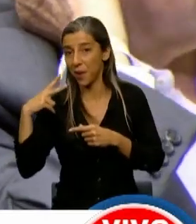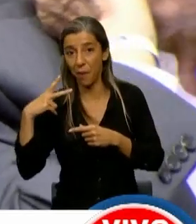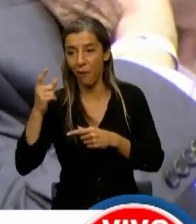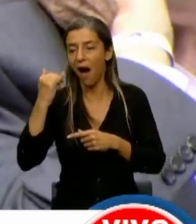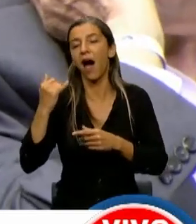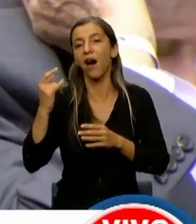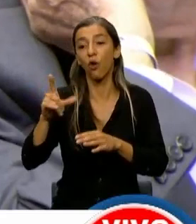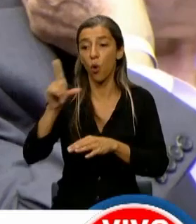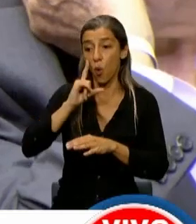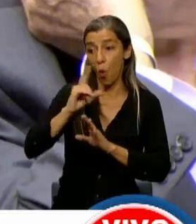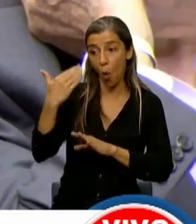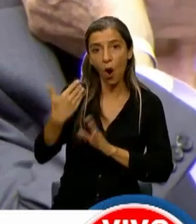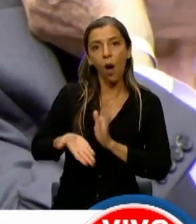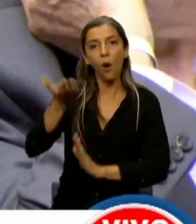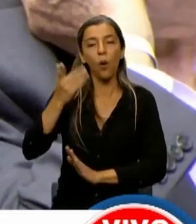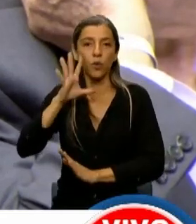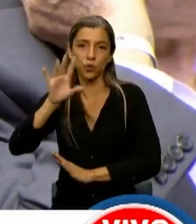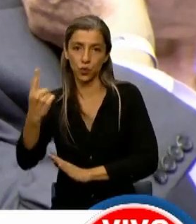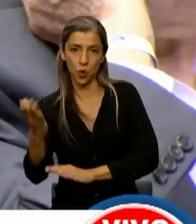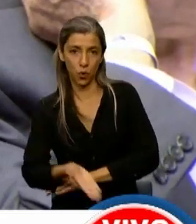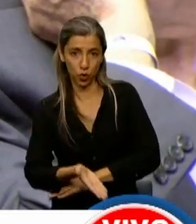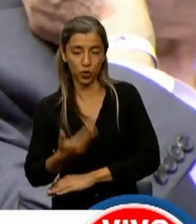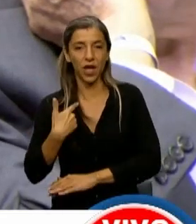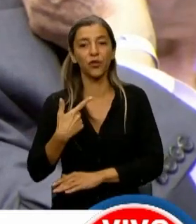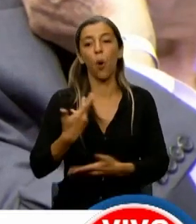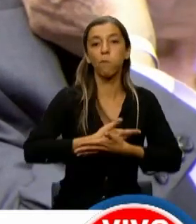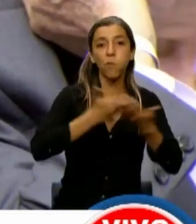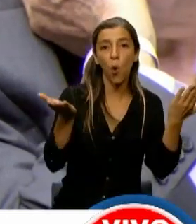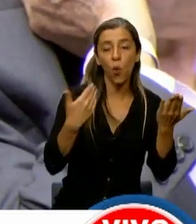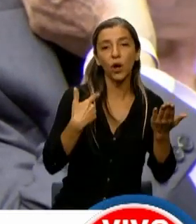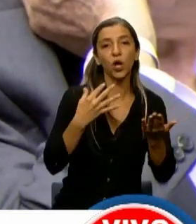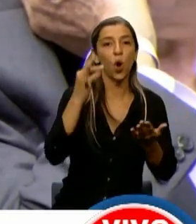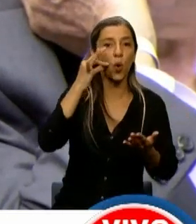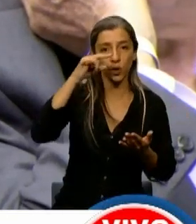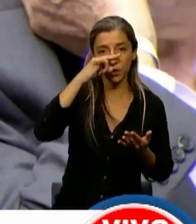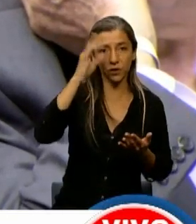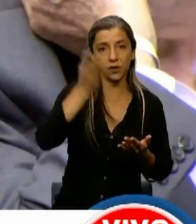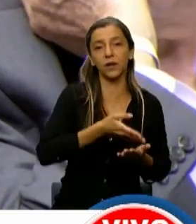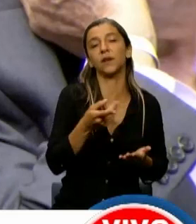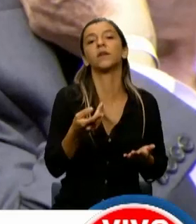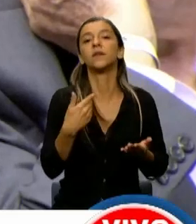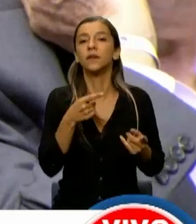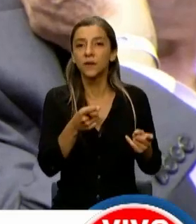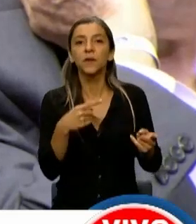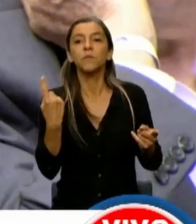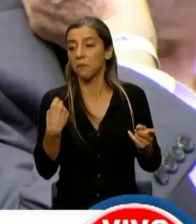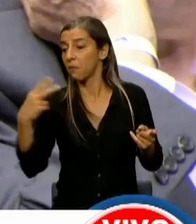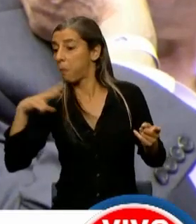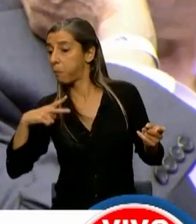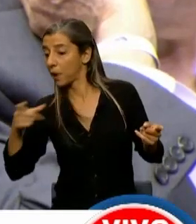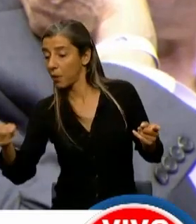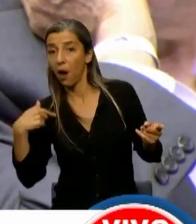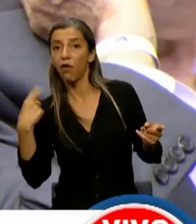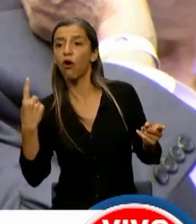registrados, a julio un aumento del 51%, en el sector público un 47%, pero en el sector privado